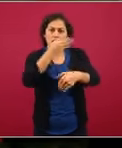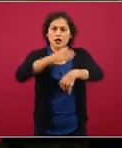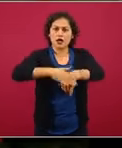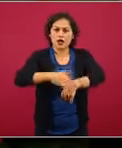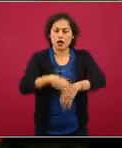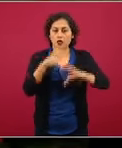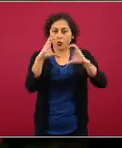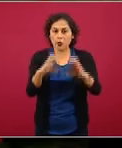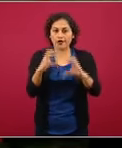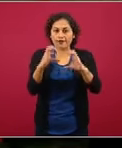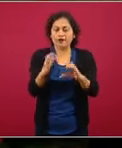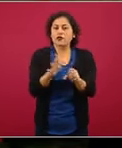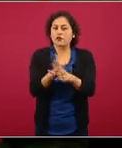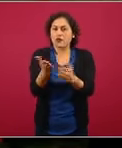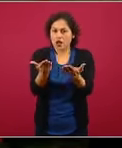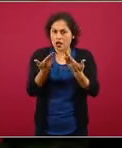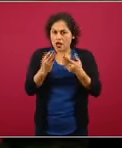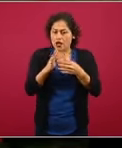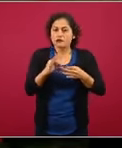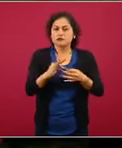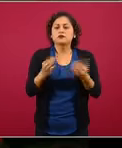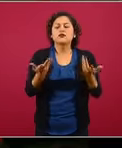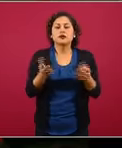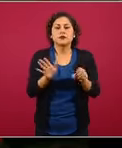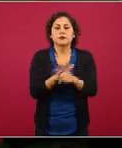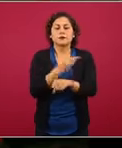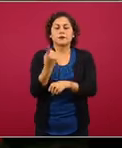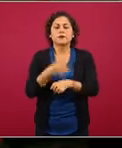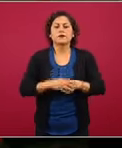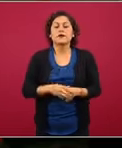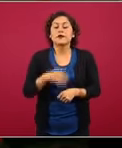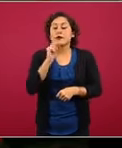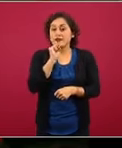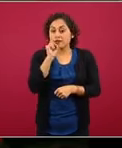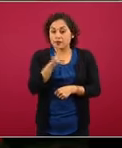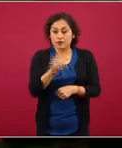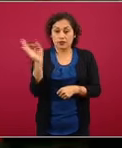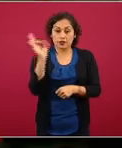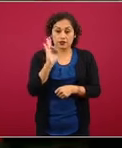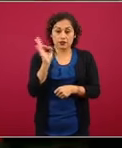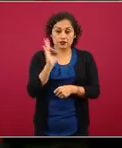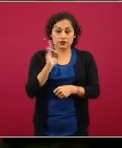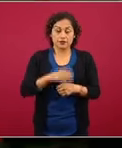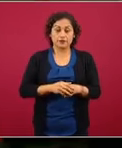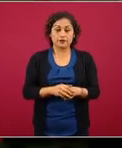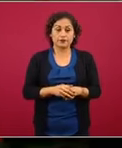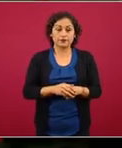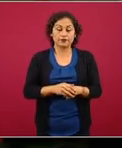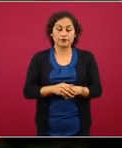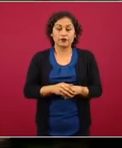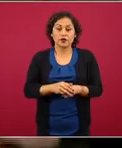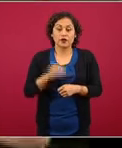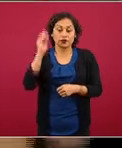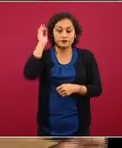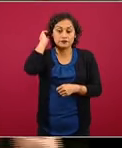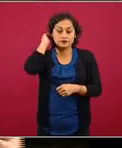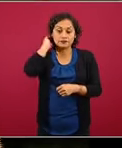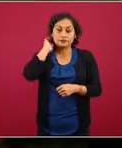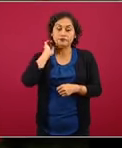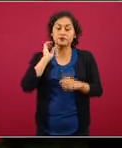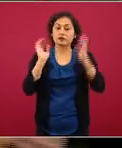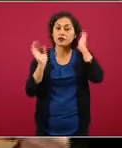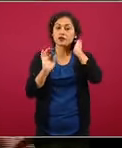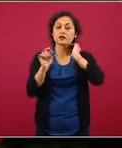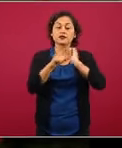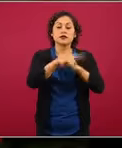marcan? No sé si hay algo al respecto. Y si podemos esperar una aprobación así de expedita, ¿no?